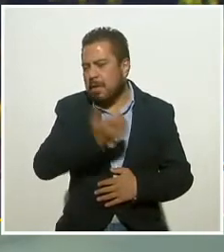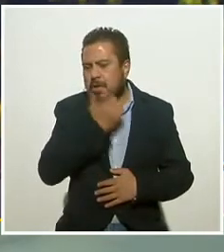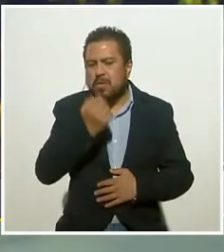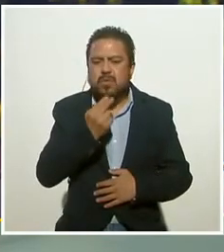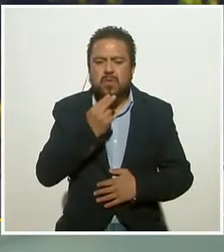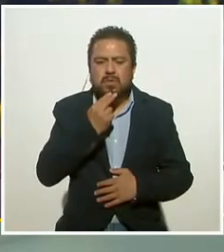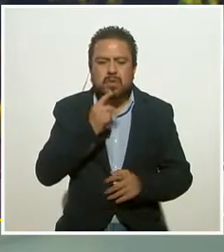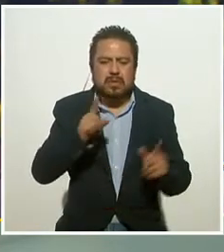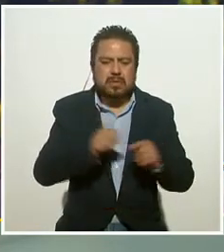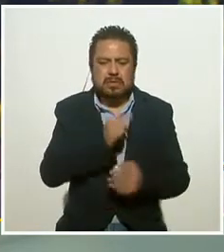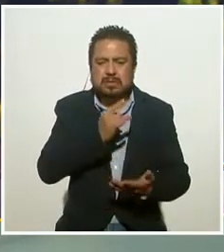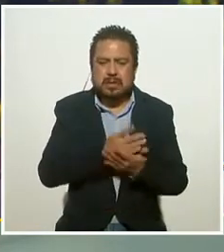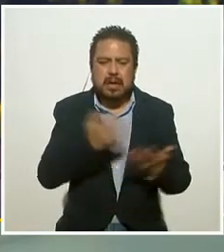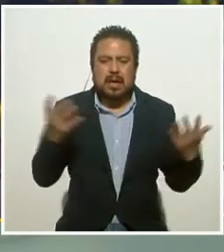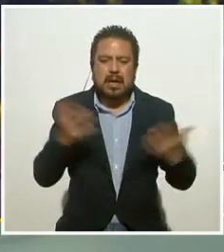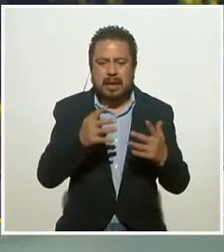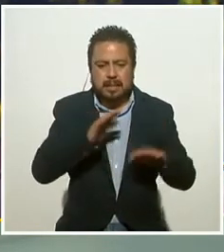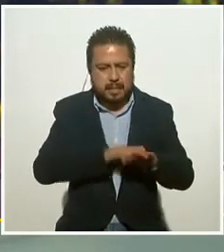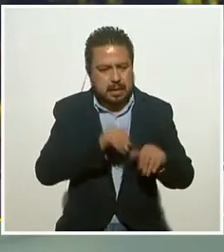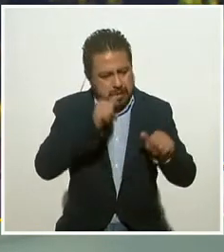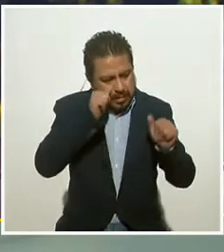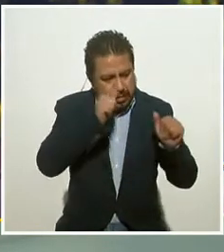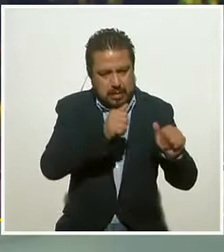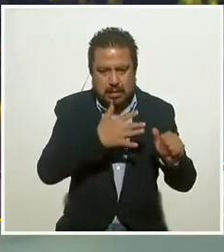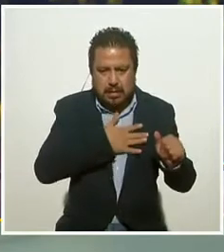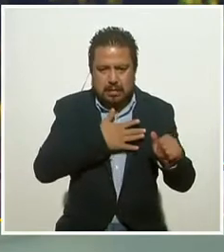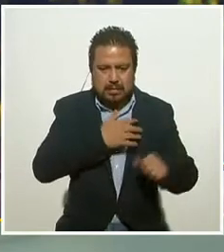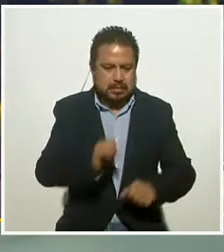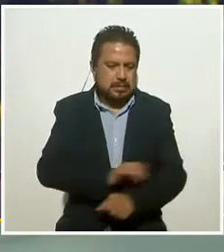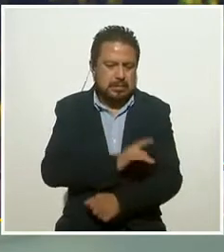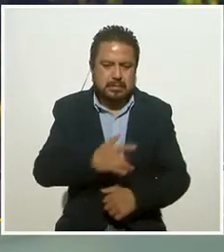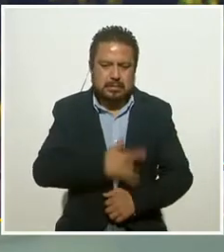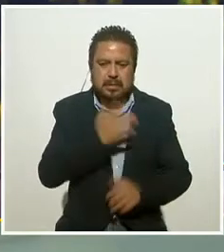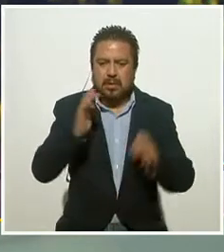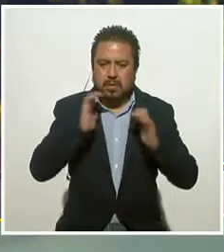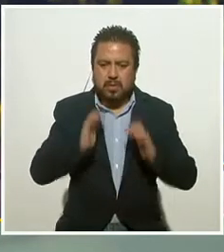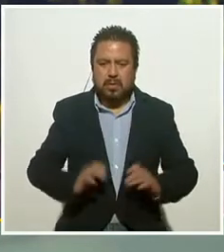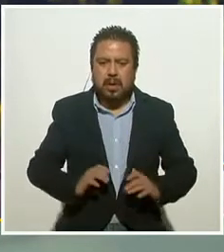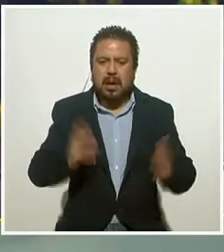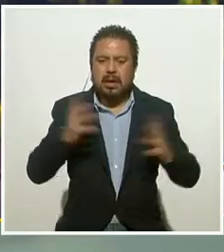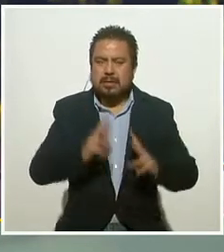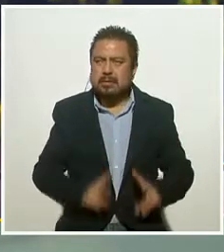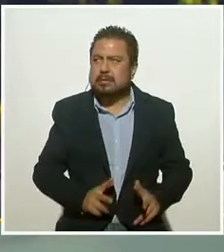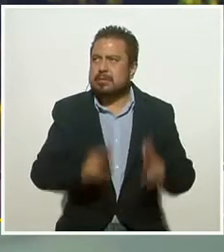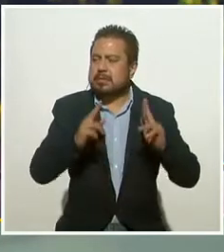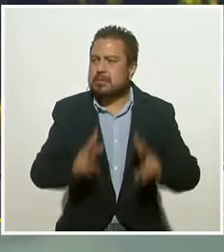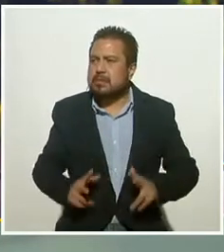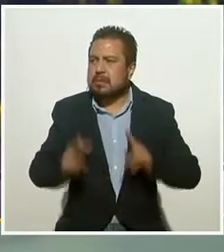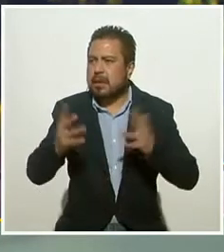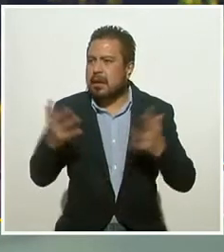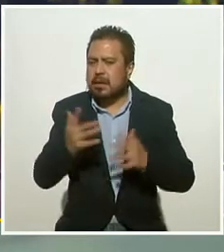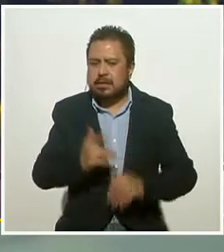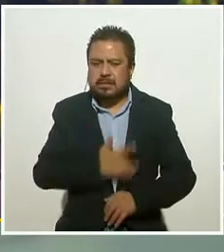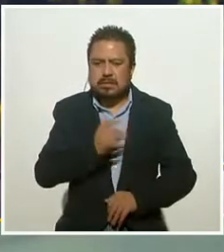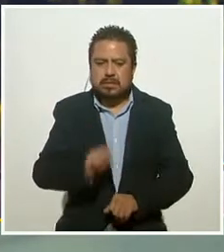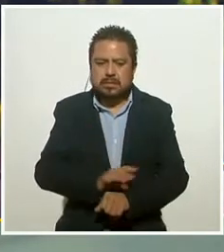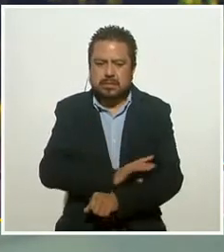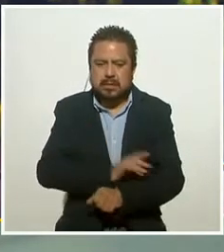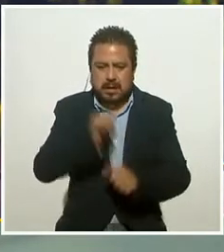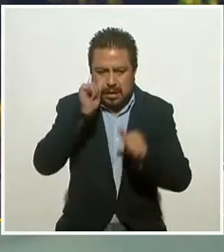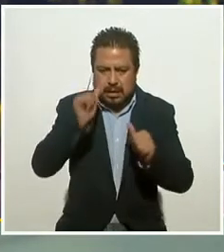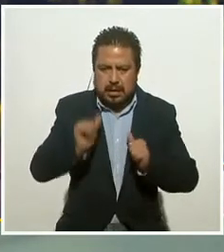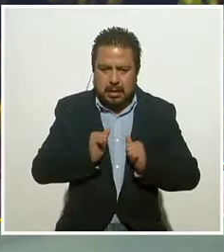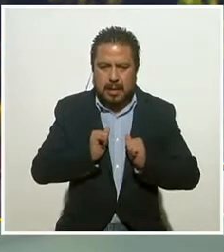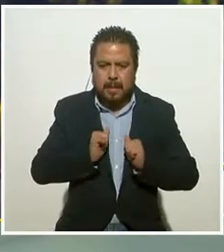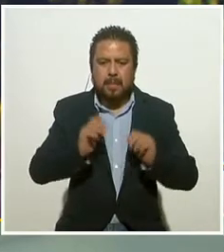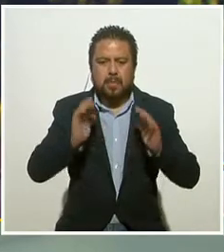es simplemente llevar nuestra atención a las sensaciones del cuerpo. Hacer pausas para llevar la atención a las